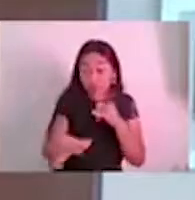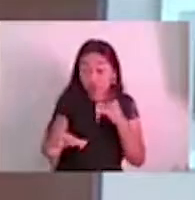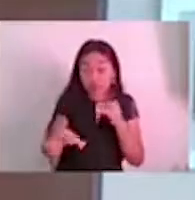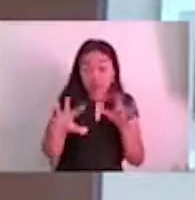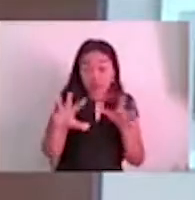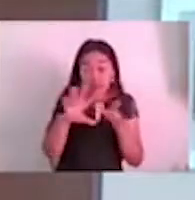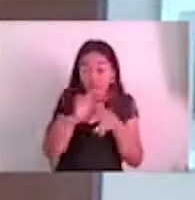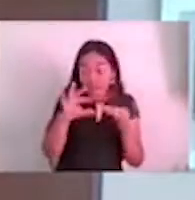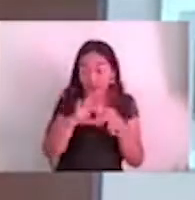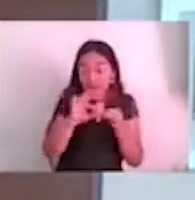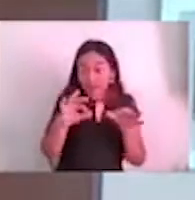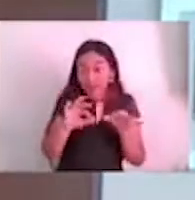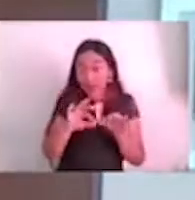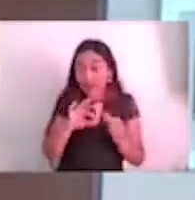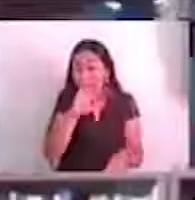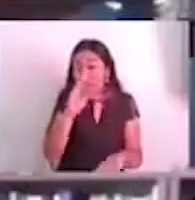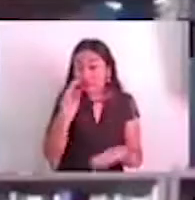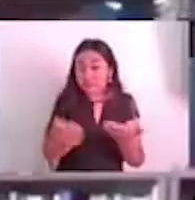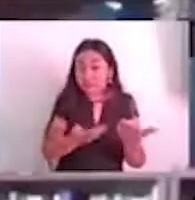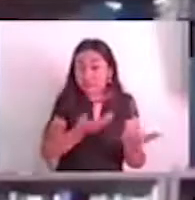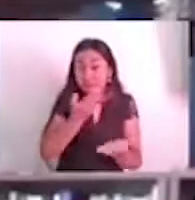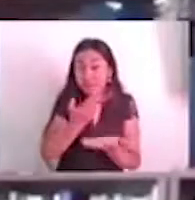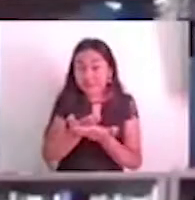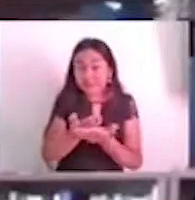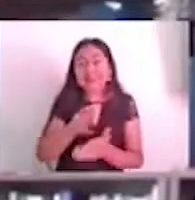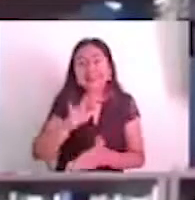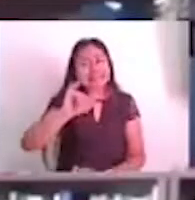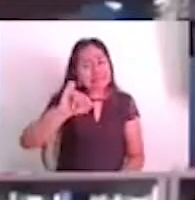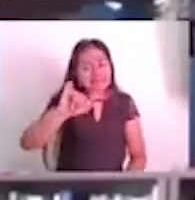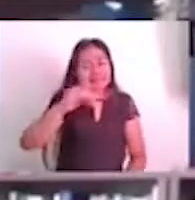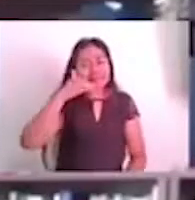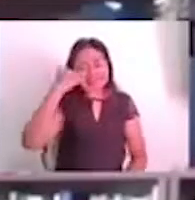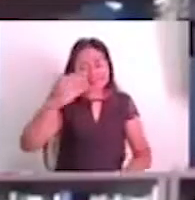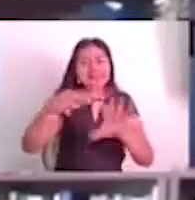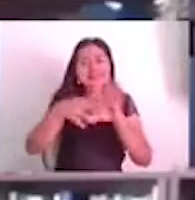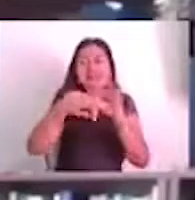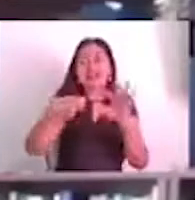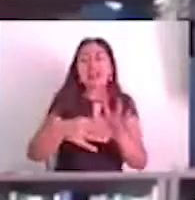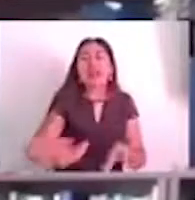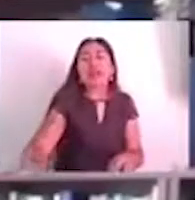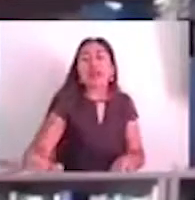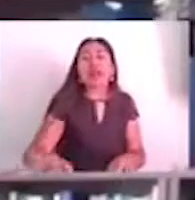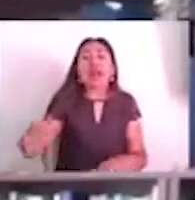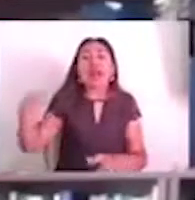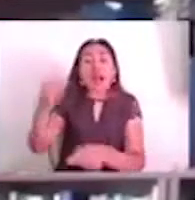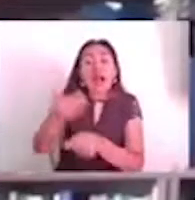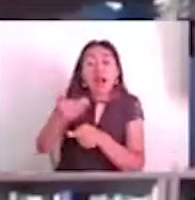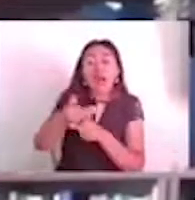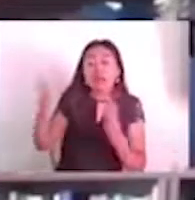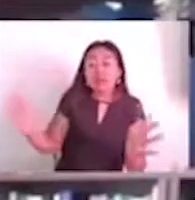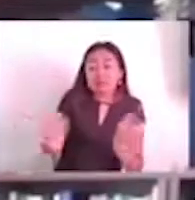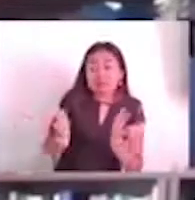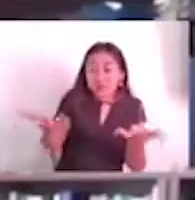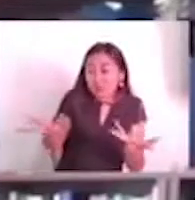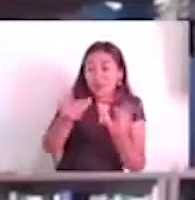cerremos la sesión. Pues mira, simplemente decir que este tipo de participaciones, de